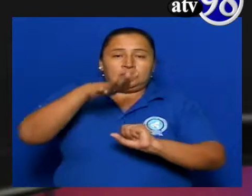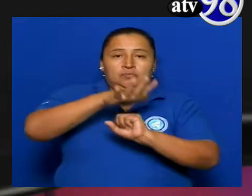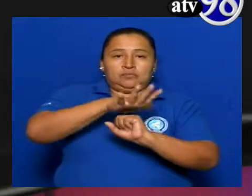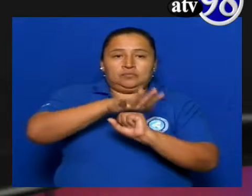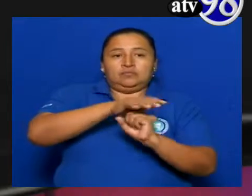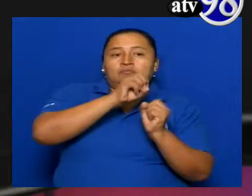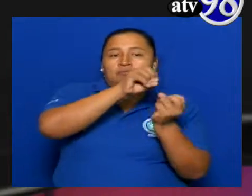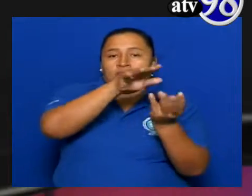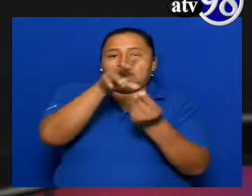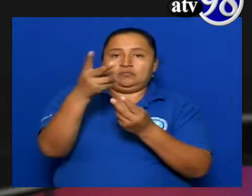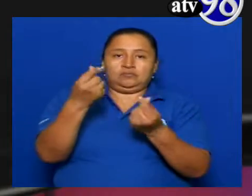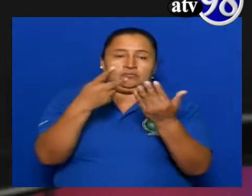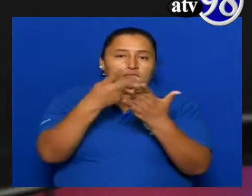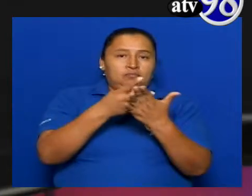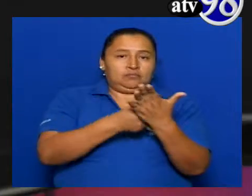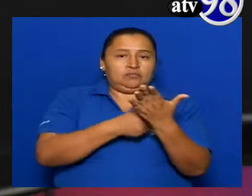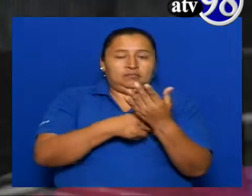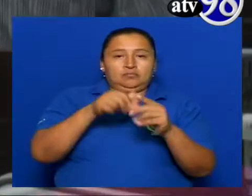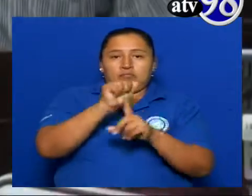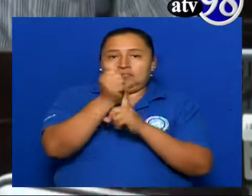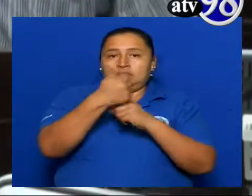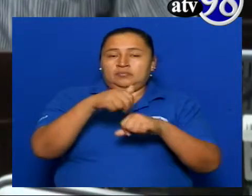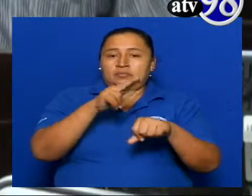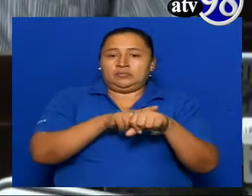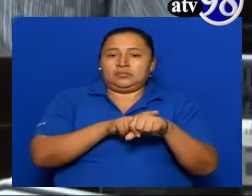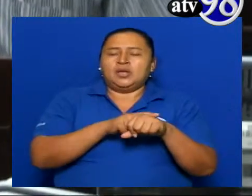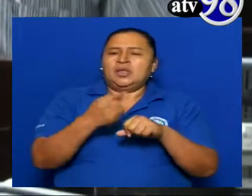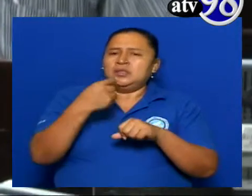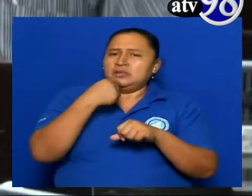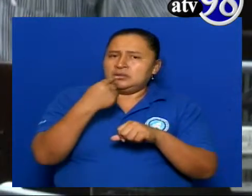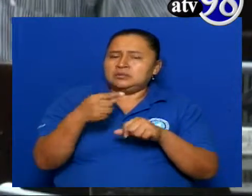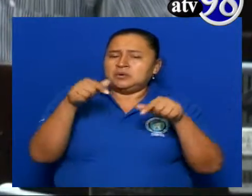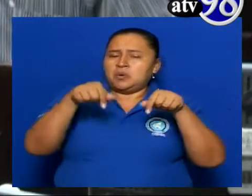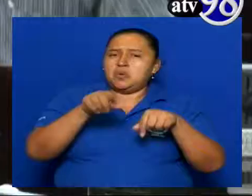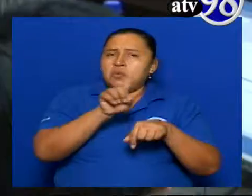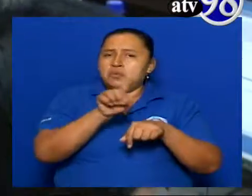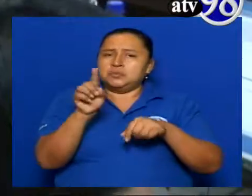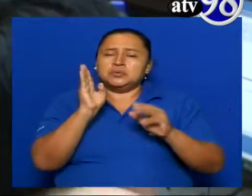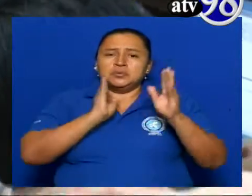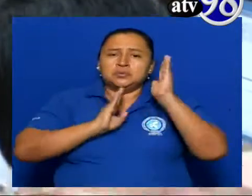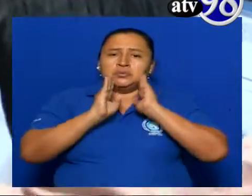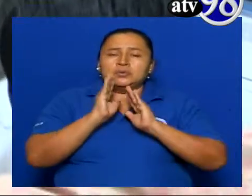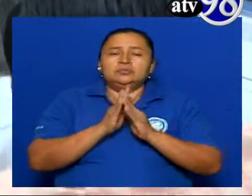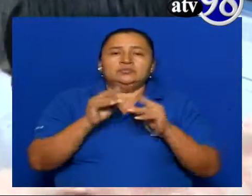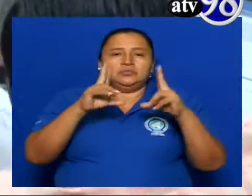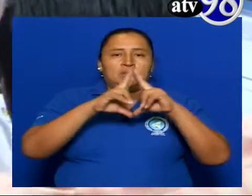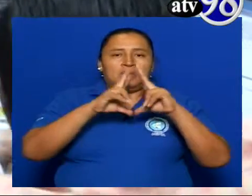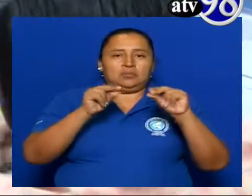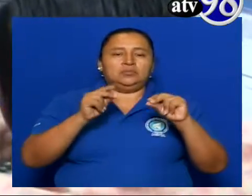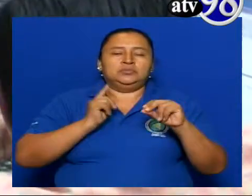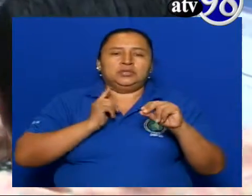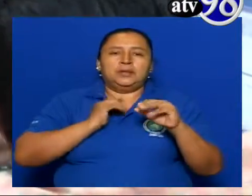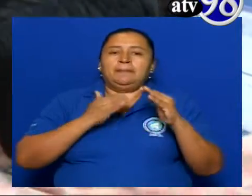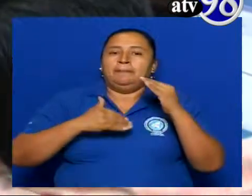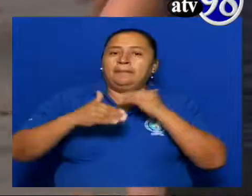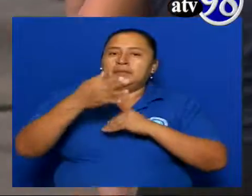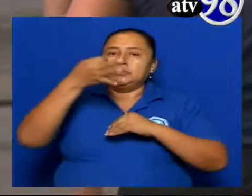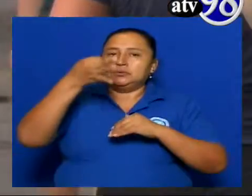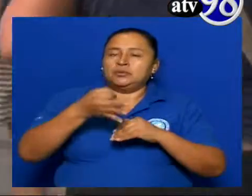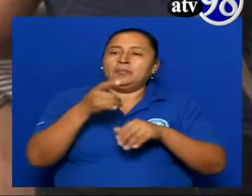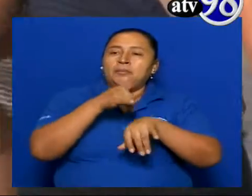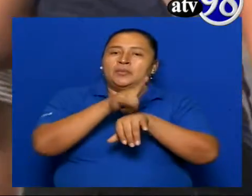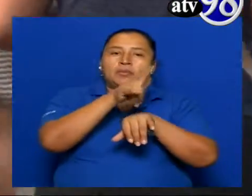y Presupuesto de la Asamblea Nacional manifestaron este 11 de agosto que Nicaragua tendrá mayor seguridad para